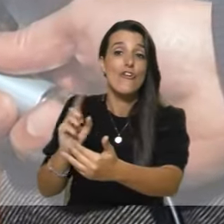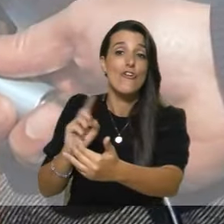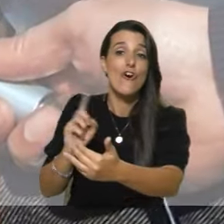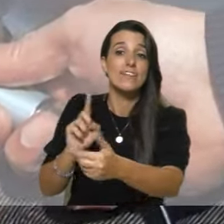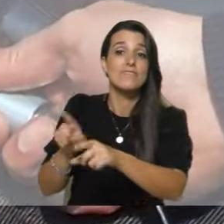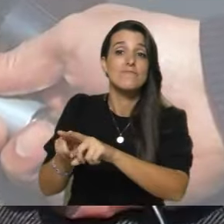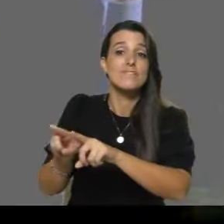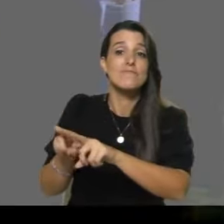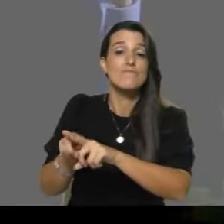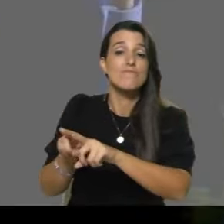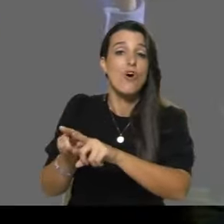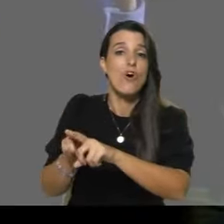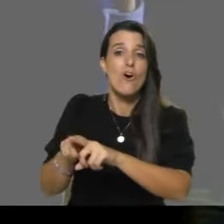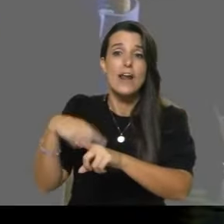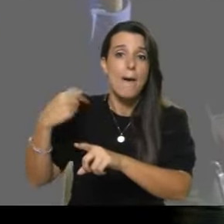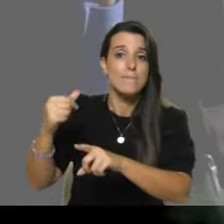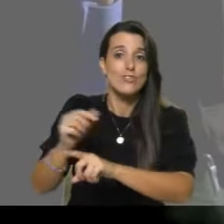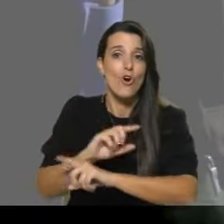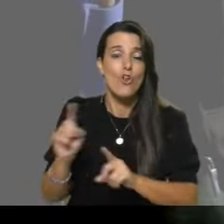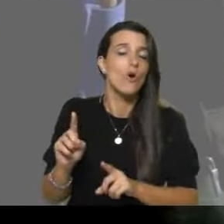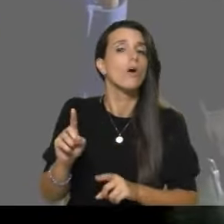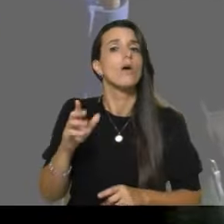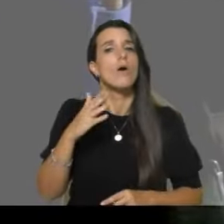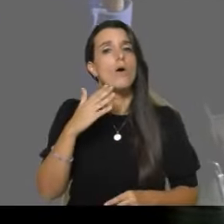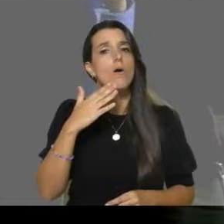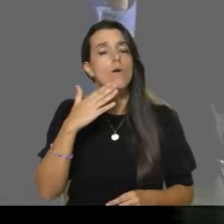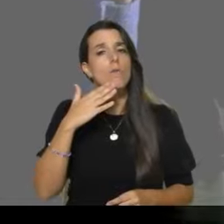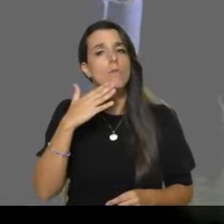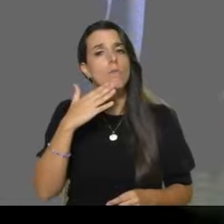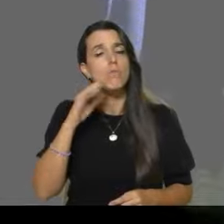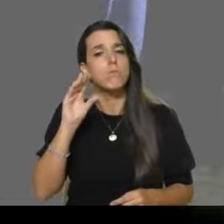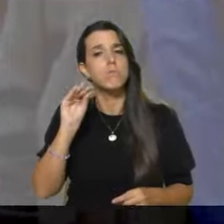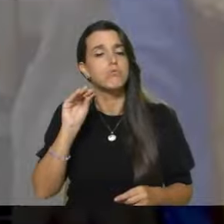ritmo que quisieran. ¿Usted conoció a Amelia Sanjurjo? ¿La llegó a conocer?